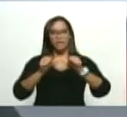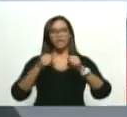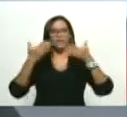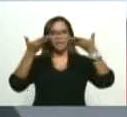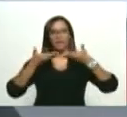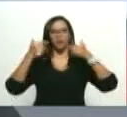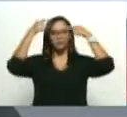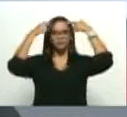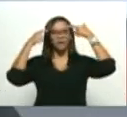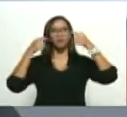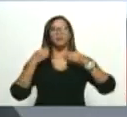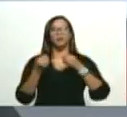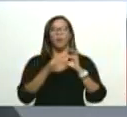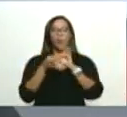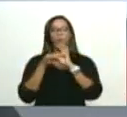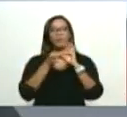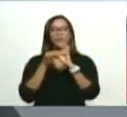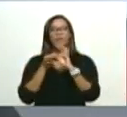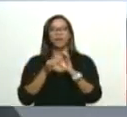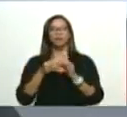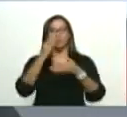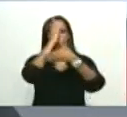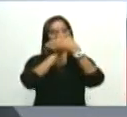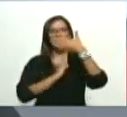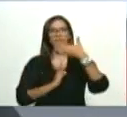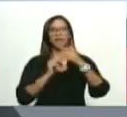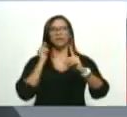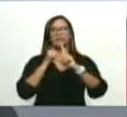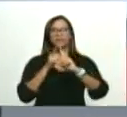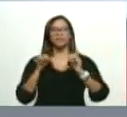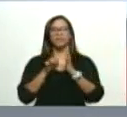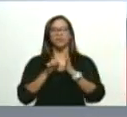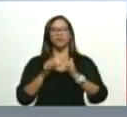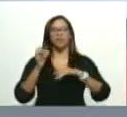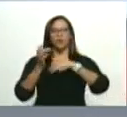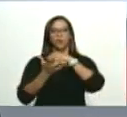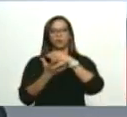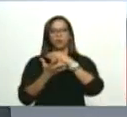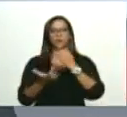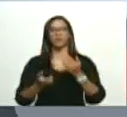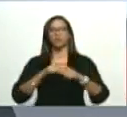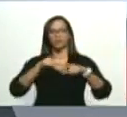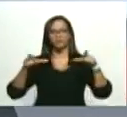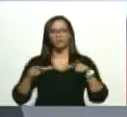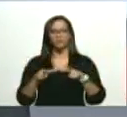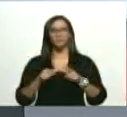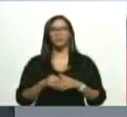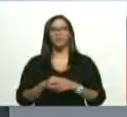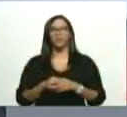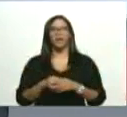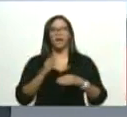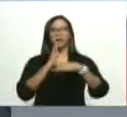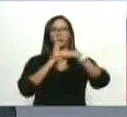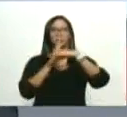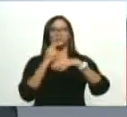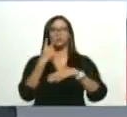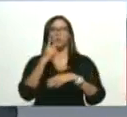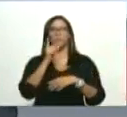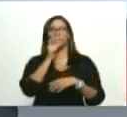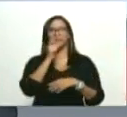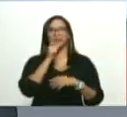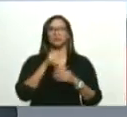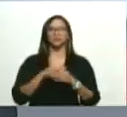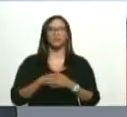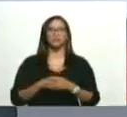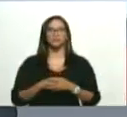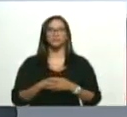hace eso? Con honestidad, con humildad. Desde donde nos toque nuestra trinchera. Antes de ir al corte, yo dejé dos preguntas, o una pregunta, si se